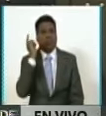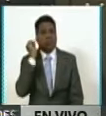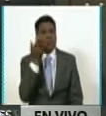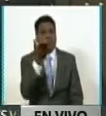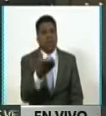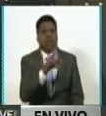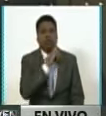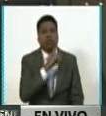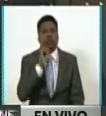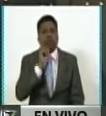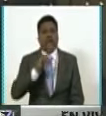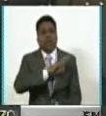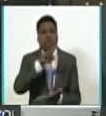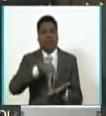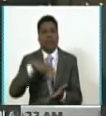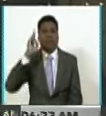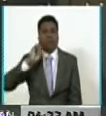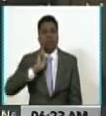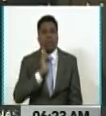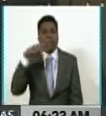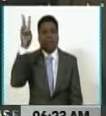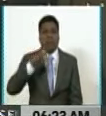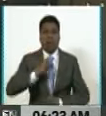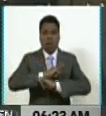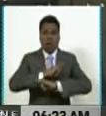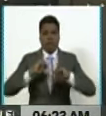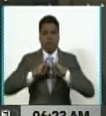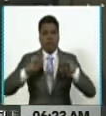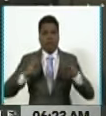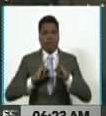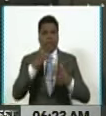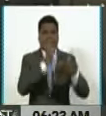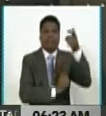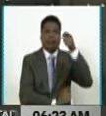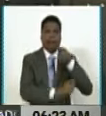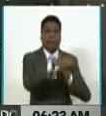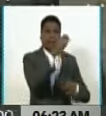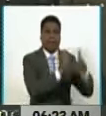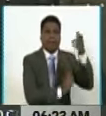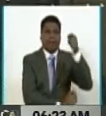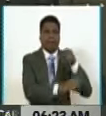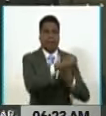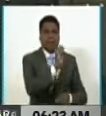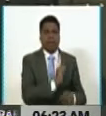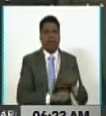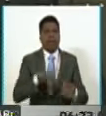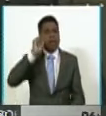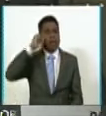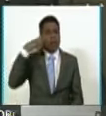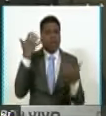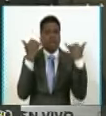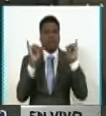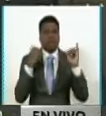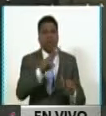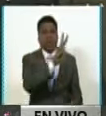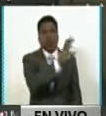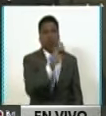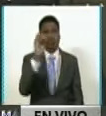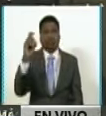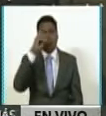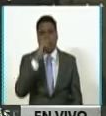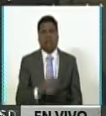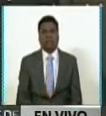República Bolivariana de Venezuela, les anuncia que ha concluido la ceremonia de izada de la bandera nacional con motivo de celebrarse el bicentenario. López,